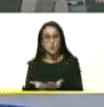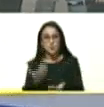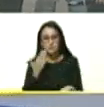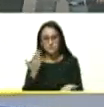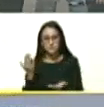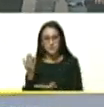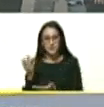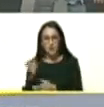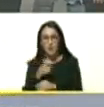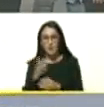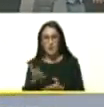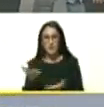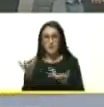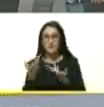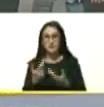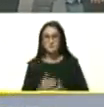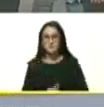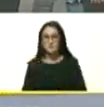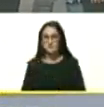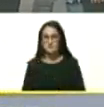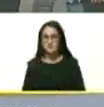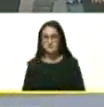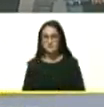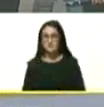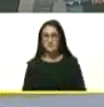querido compañero.